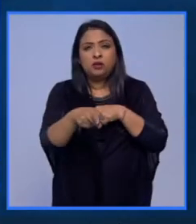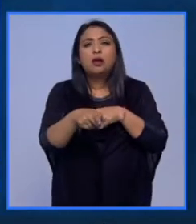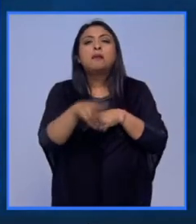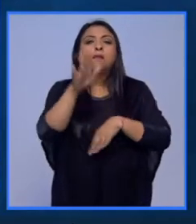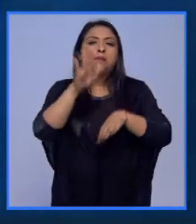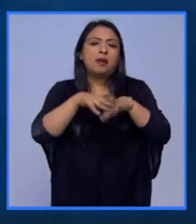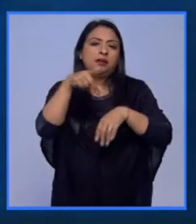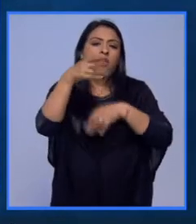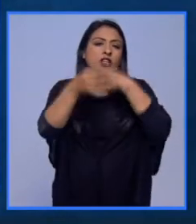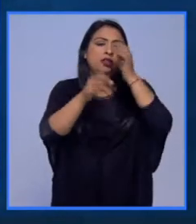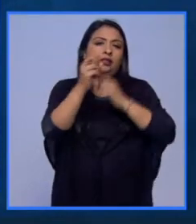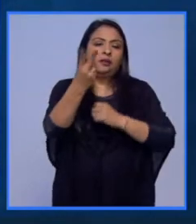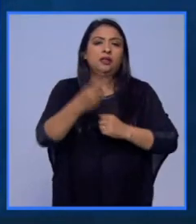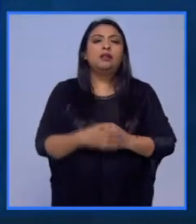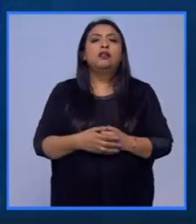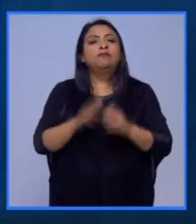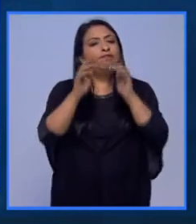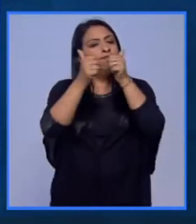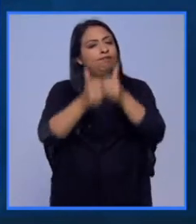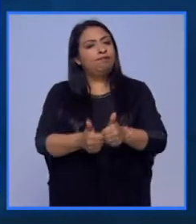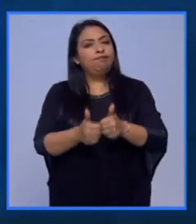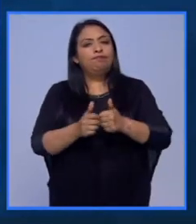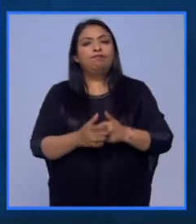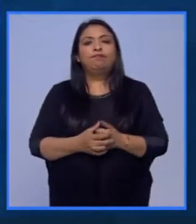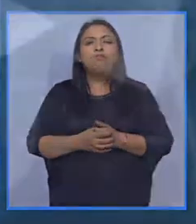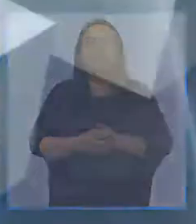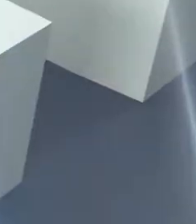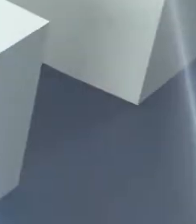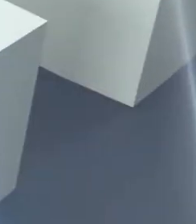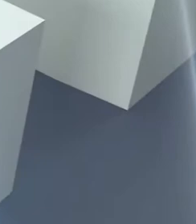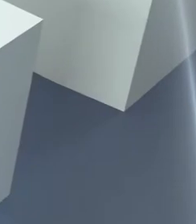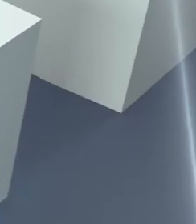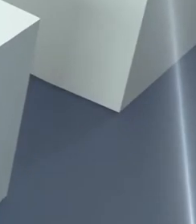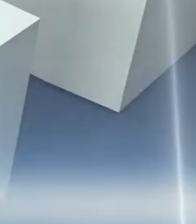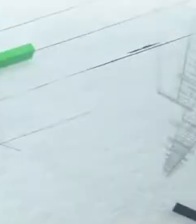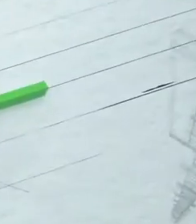aquí en Noticias 22. No se vayan.